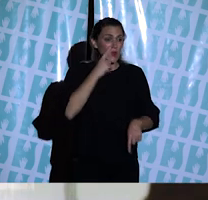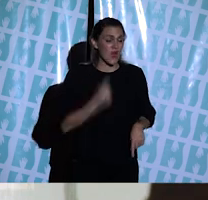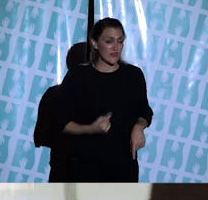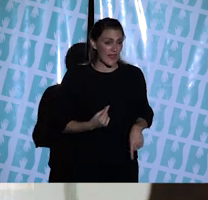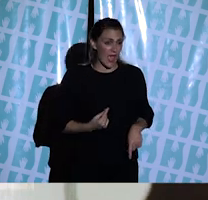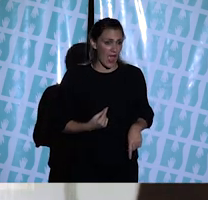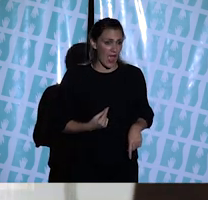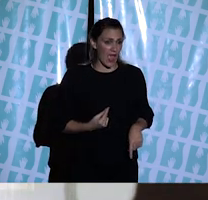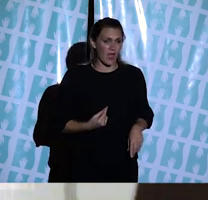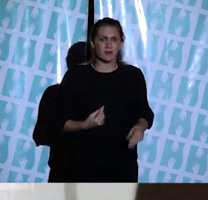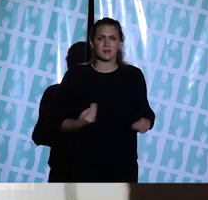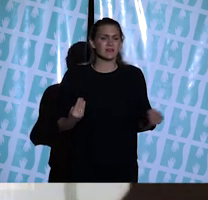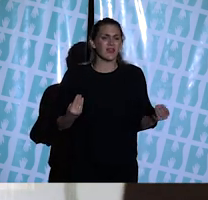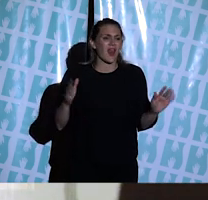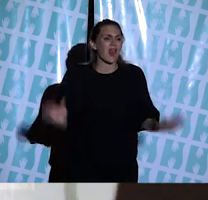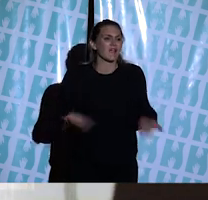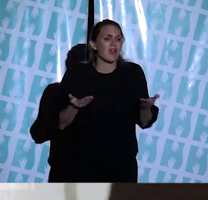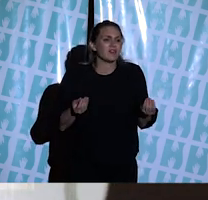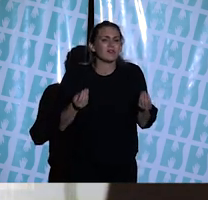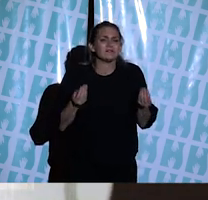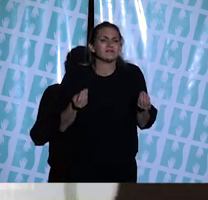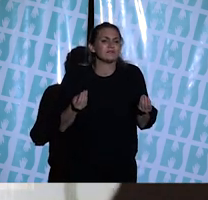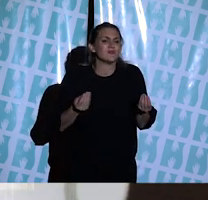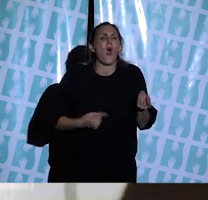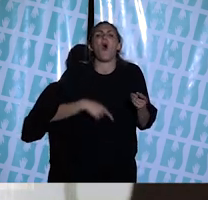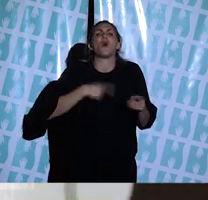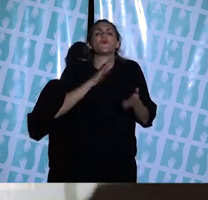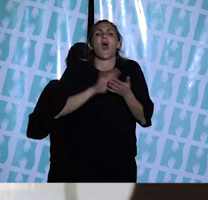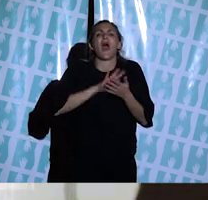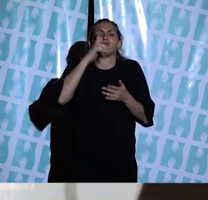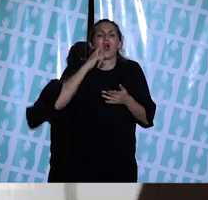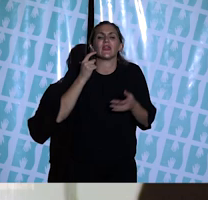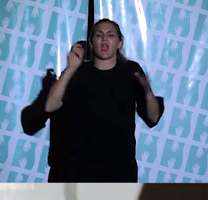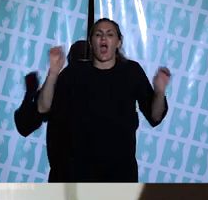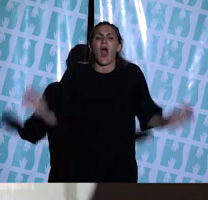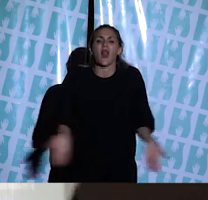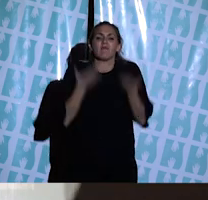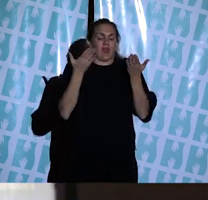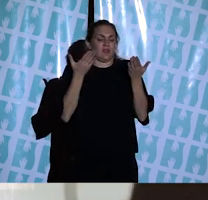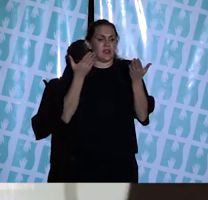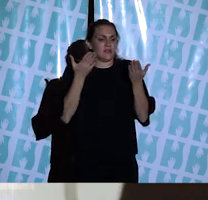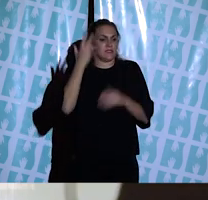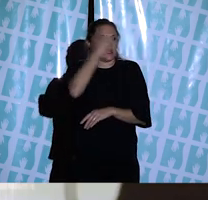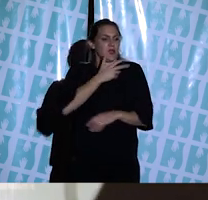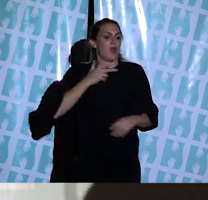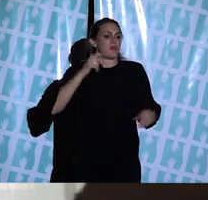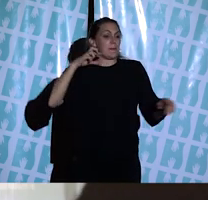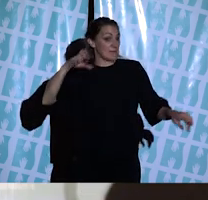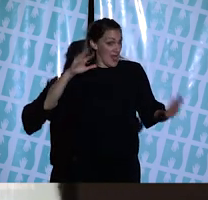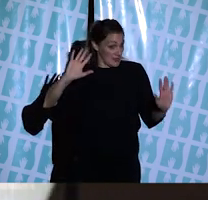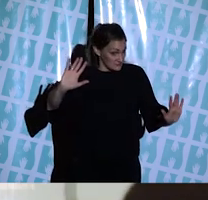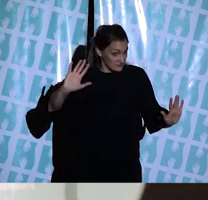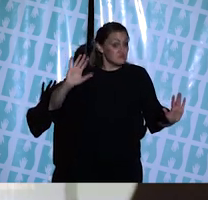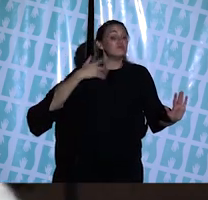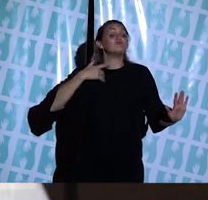diríamos, ¿para qué me voy a levantar y enfrentar este día de M si este hijo de P me va a